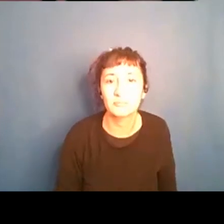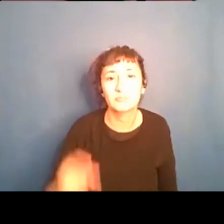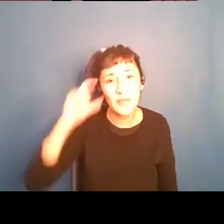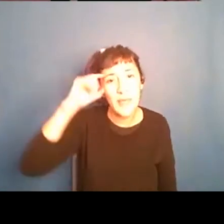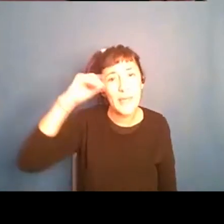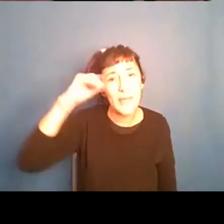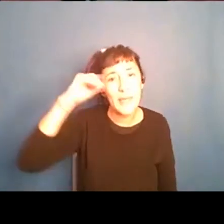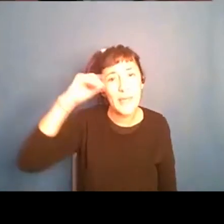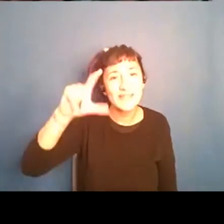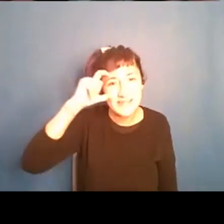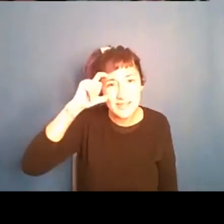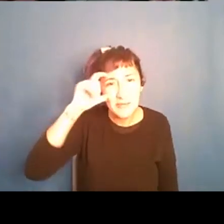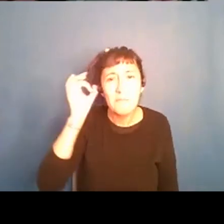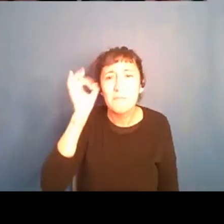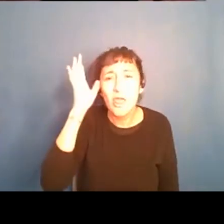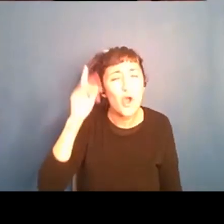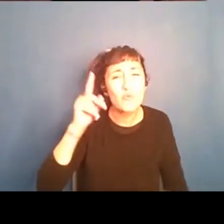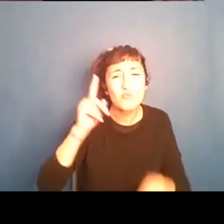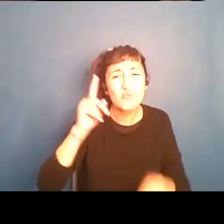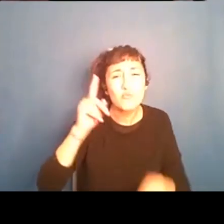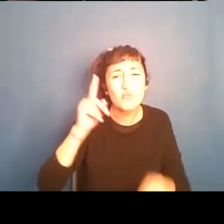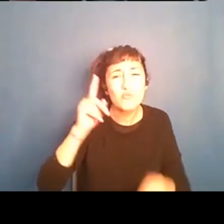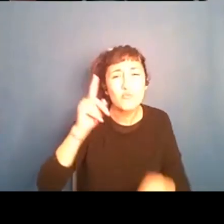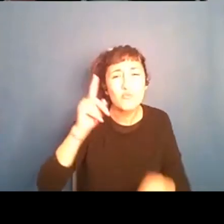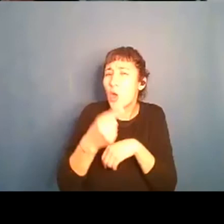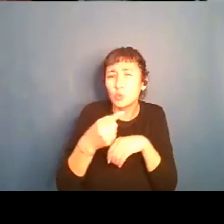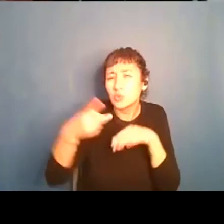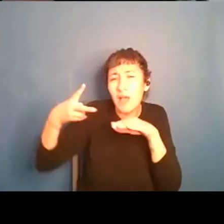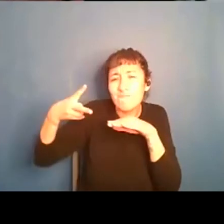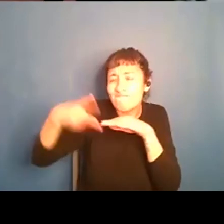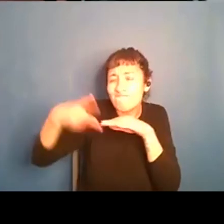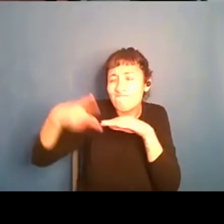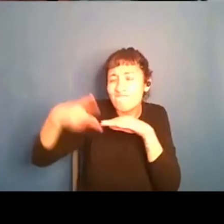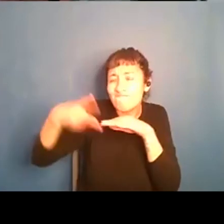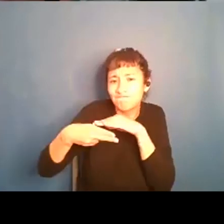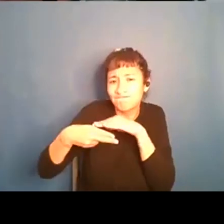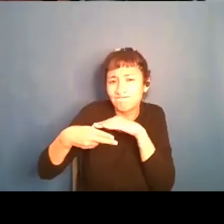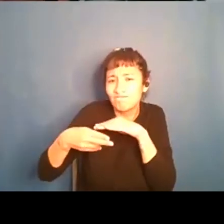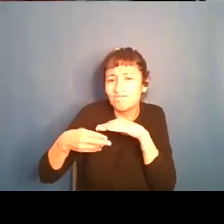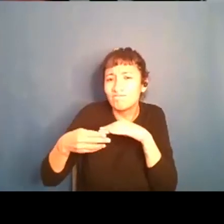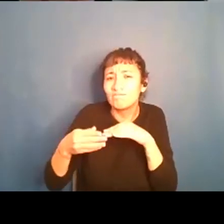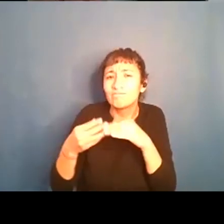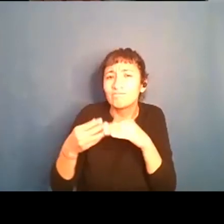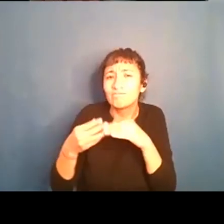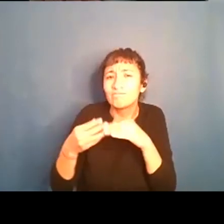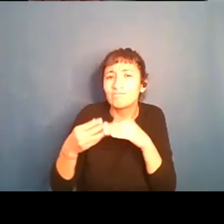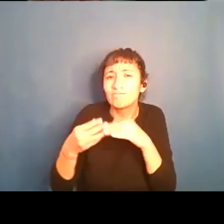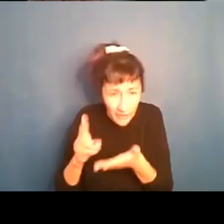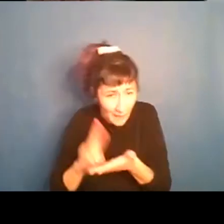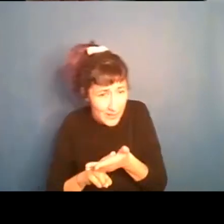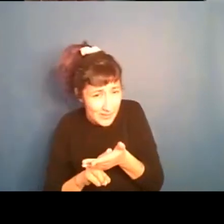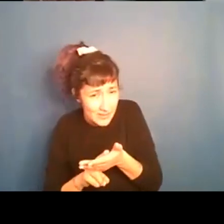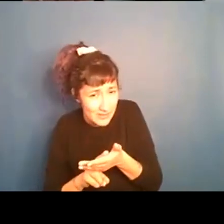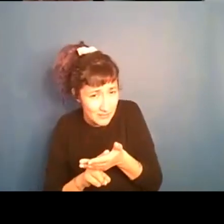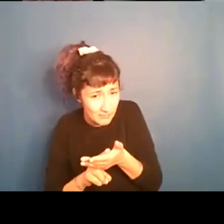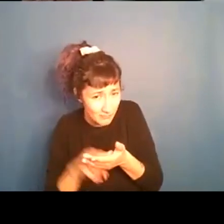Emilce, Sí. hubo una parte de la pregunta como que se cortó. Yo no sé si vos me... ¿Vuelvo? Ahí se te escucha